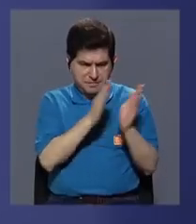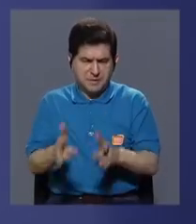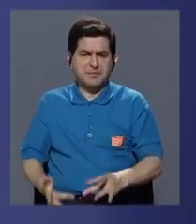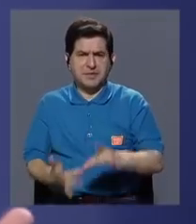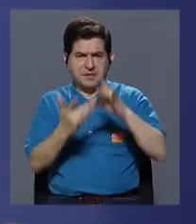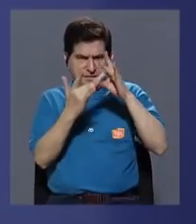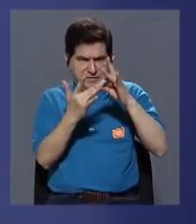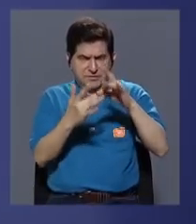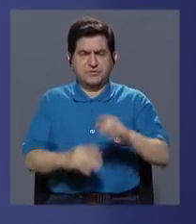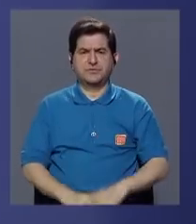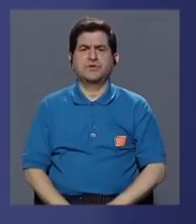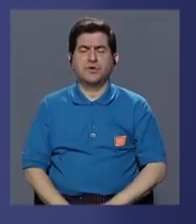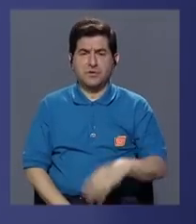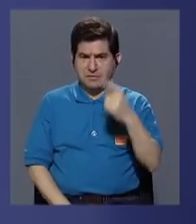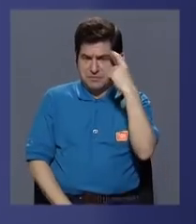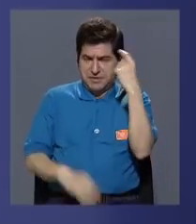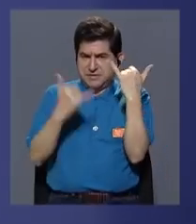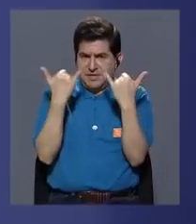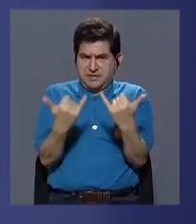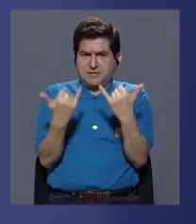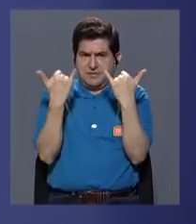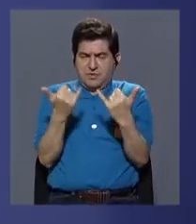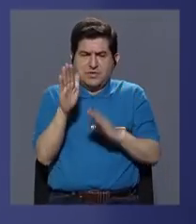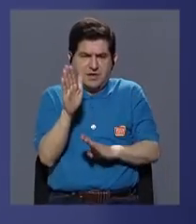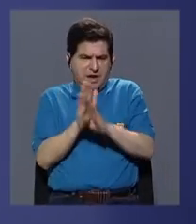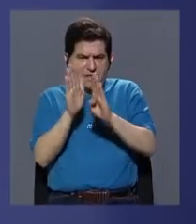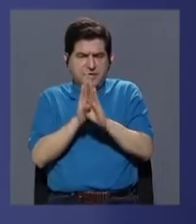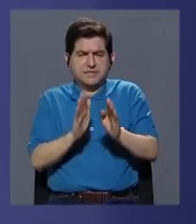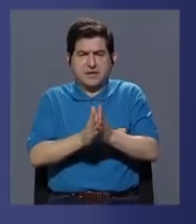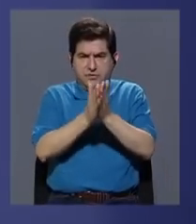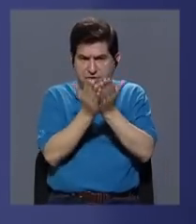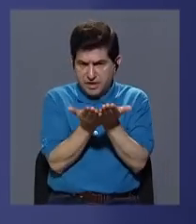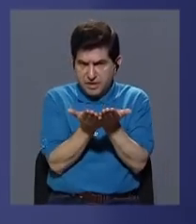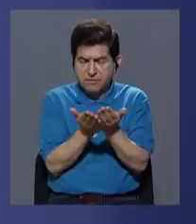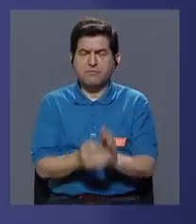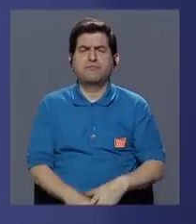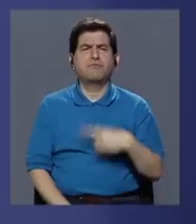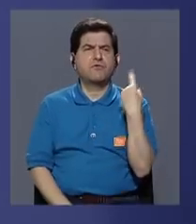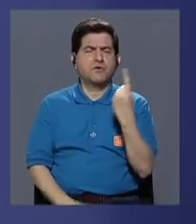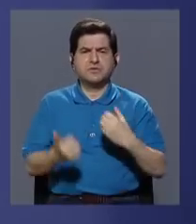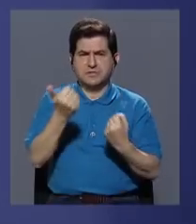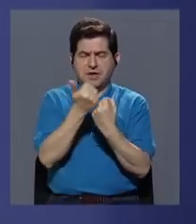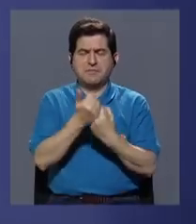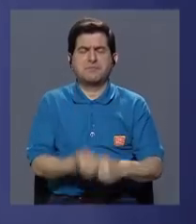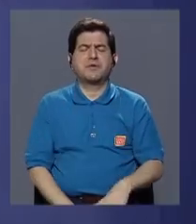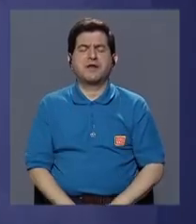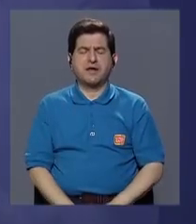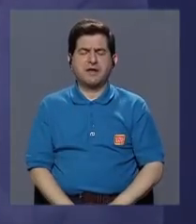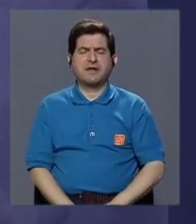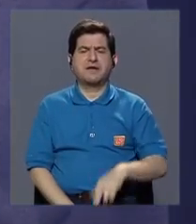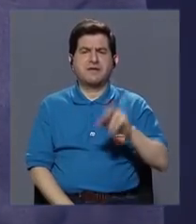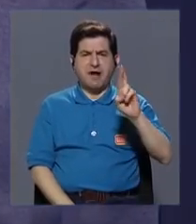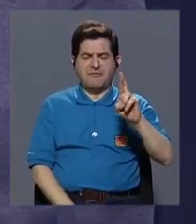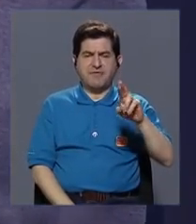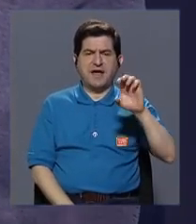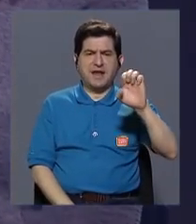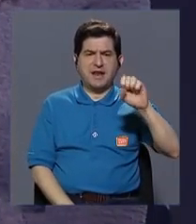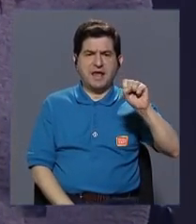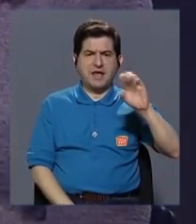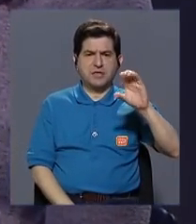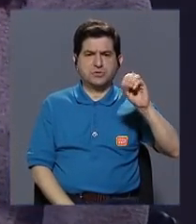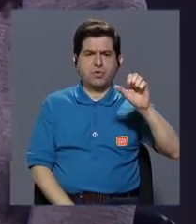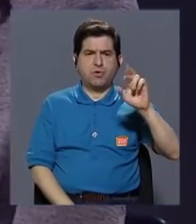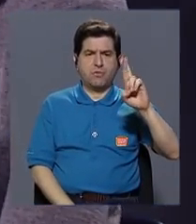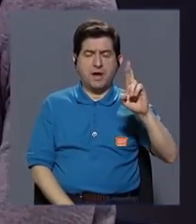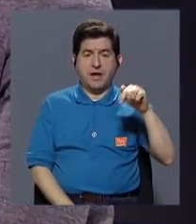especial en una preparación especial para poder desarrollar un libro como éste siempre todas las vallas hablan escobar en un periodista que